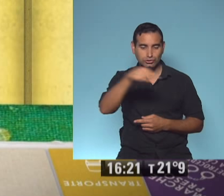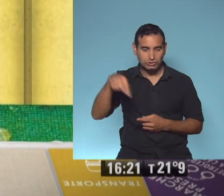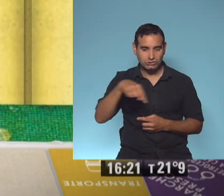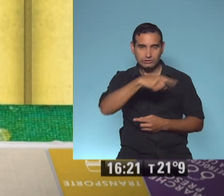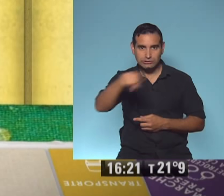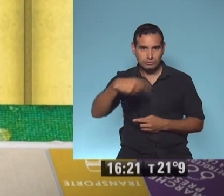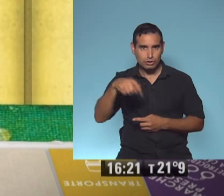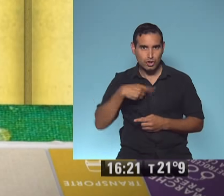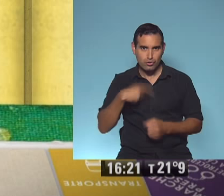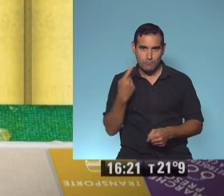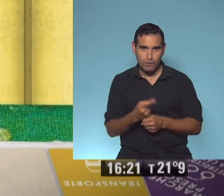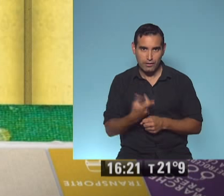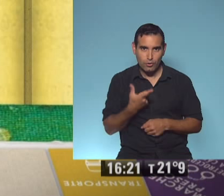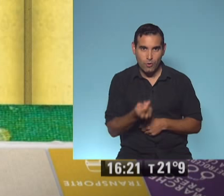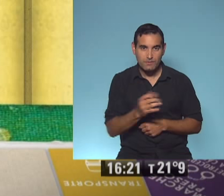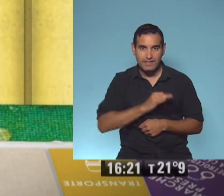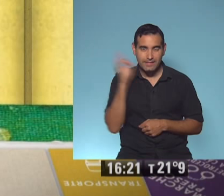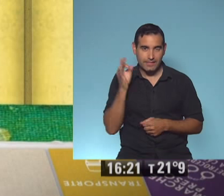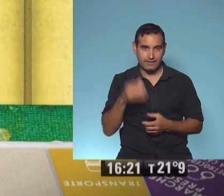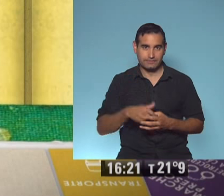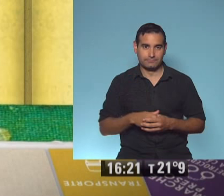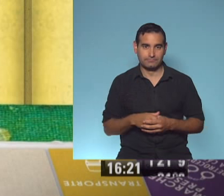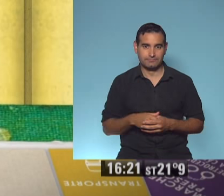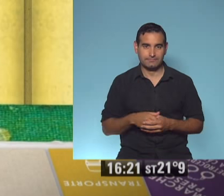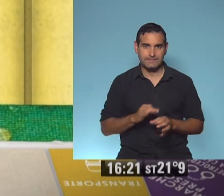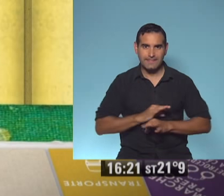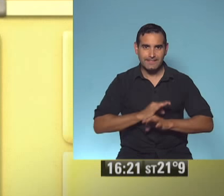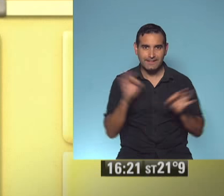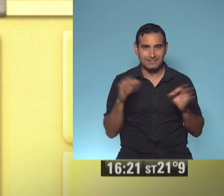no puedo comprar nada. ¡Nada!